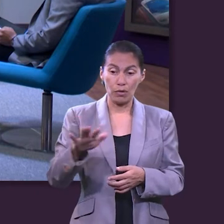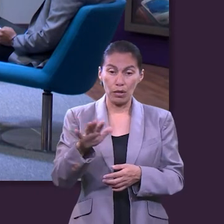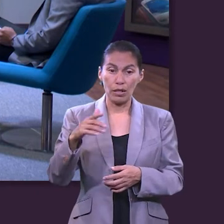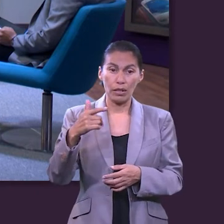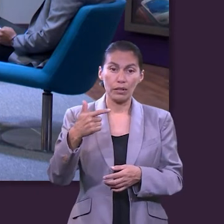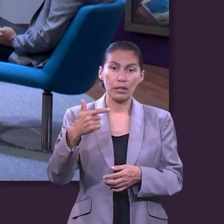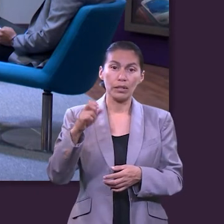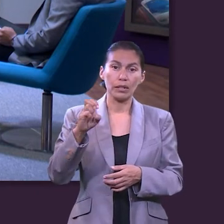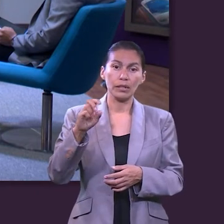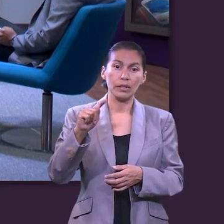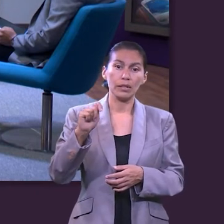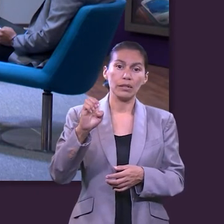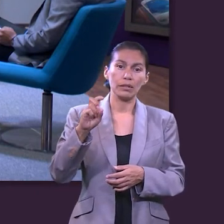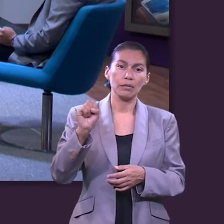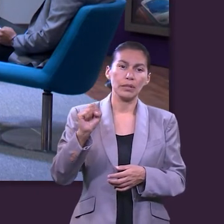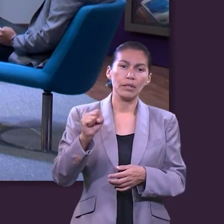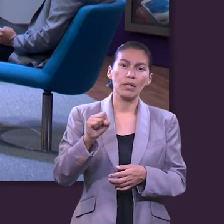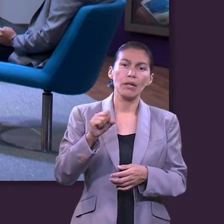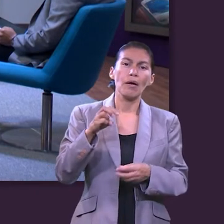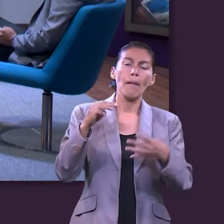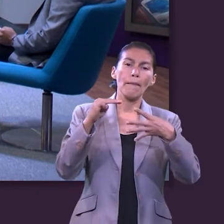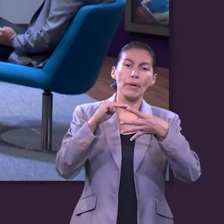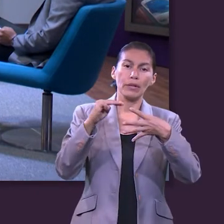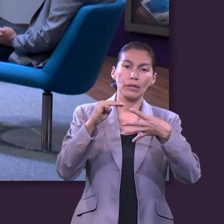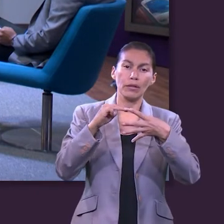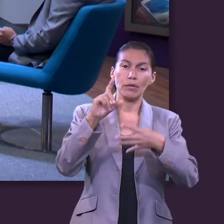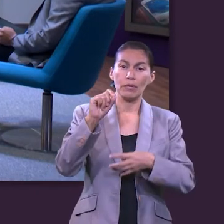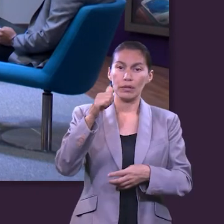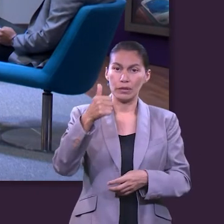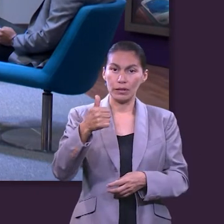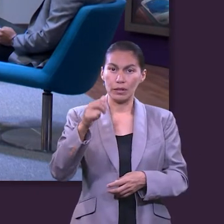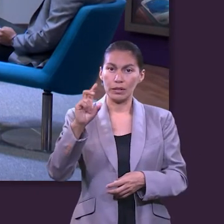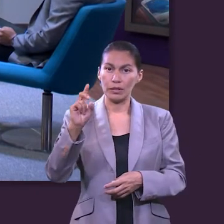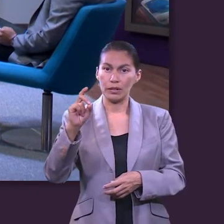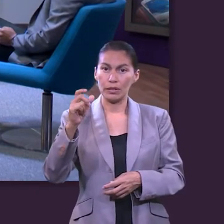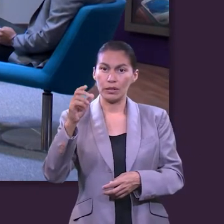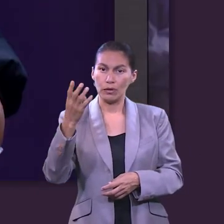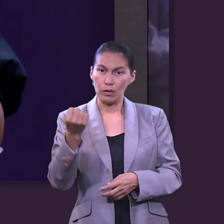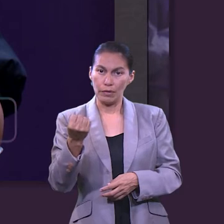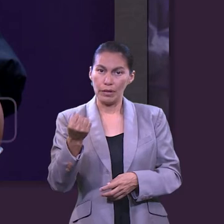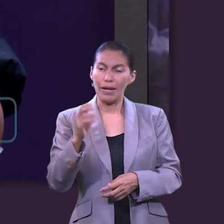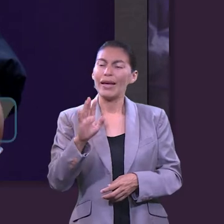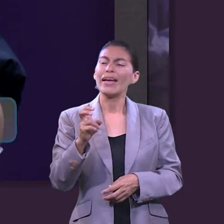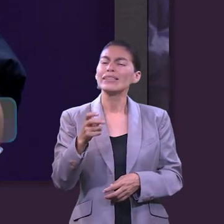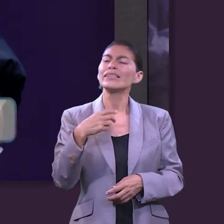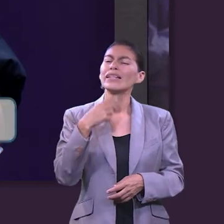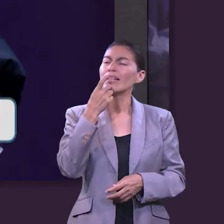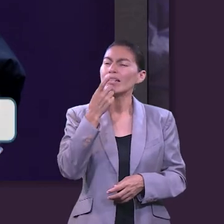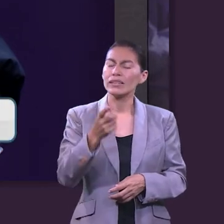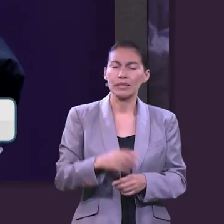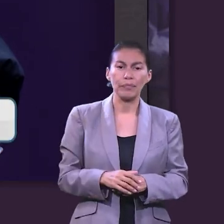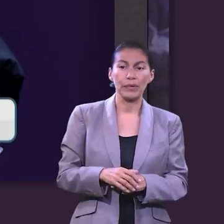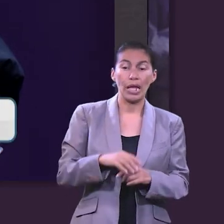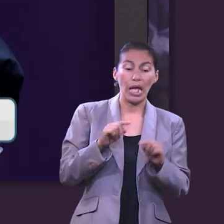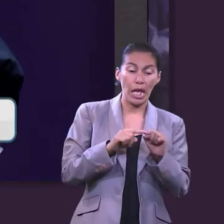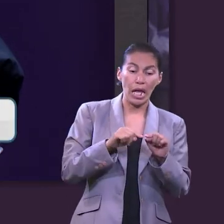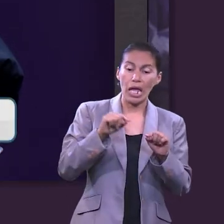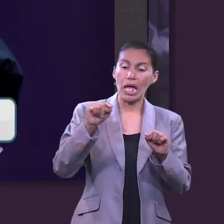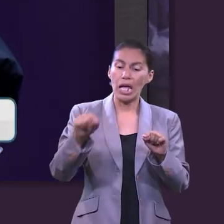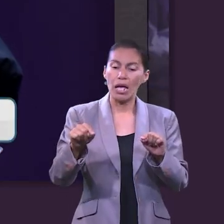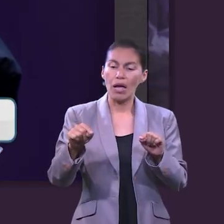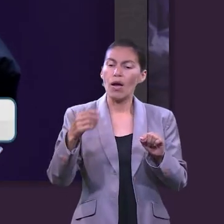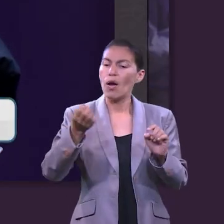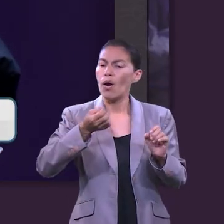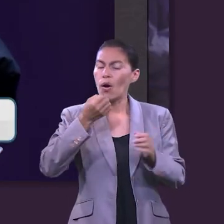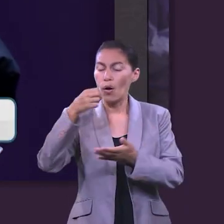26, 39. Mateo 26, 39 dice, Yendo un poco más allá, se postruzó en su rostro